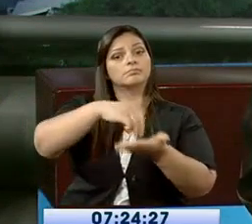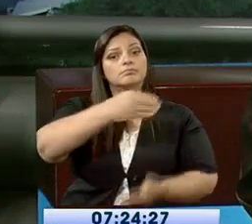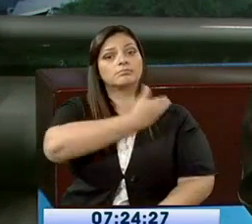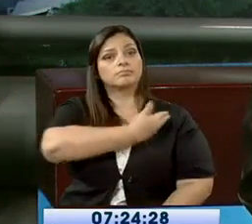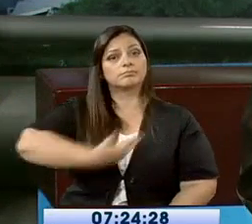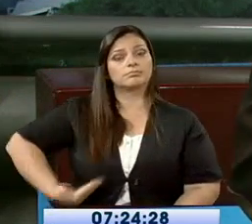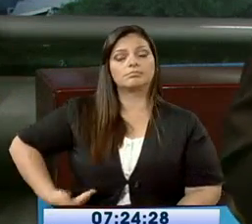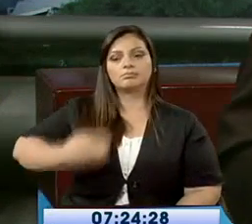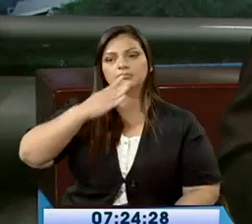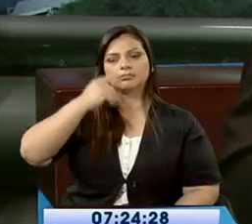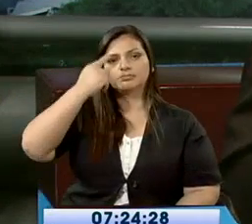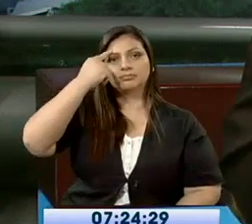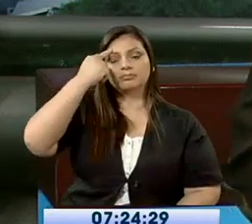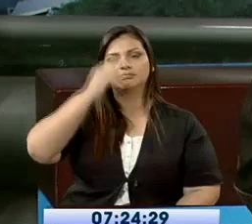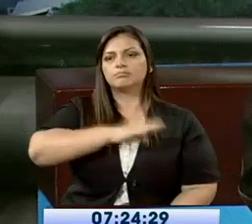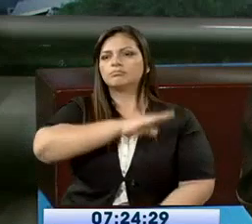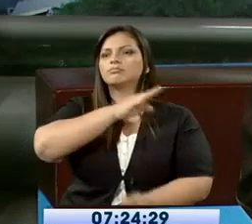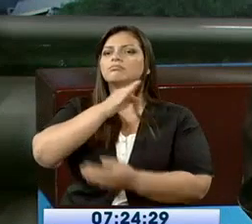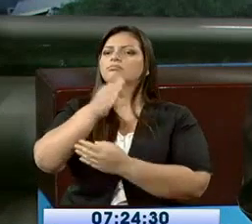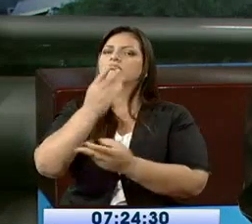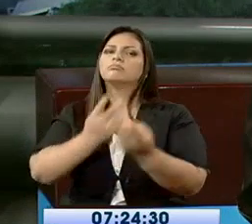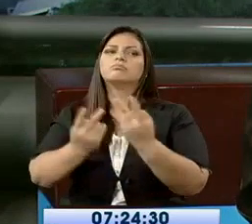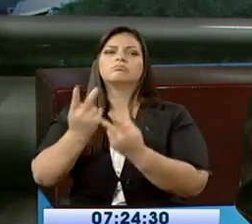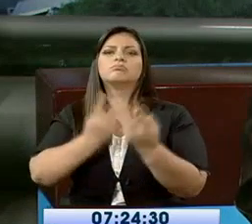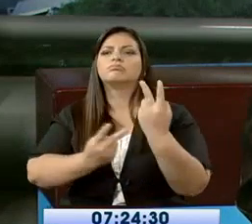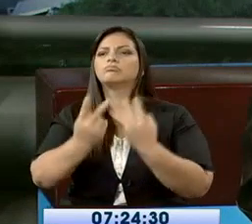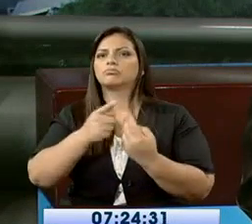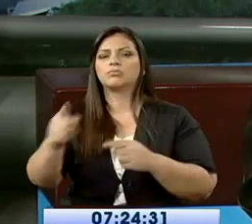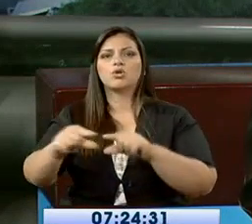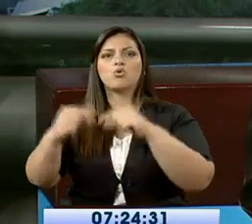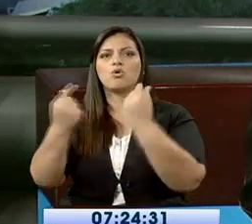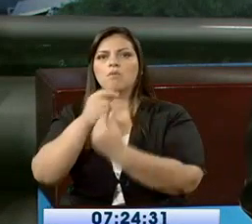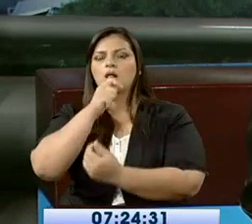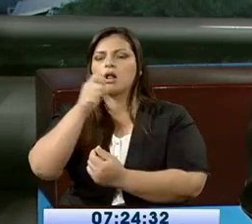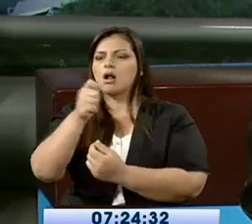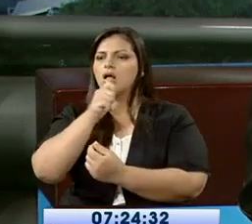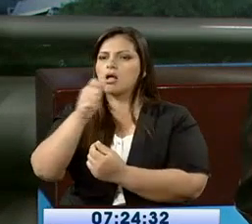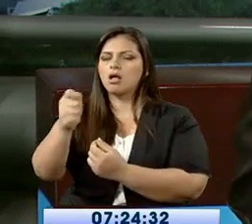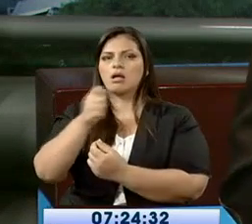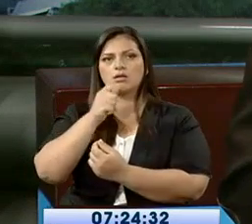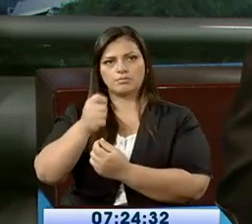medios. Enseguida un resumen de los temas que abordó en la ciudad de Manta.